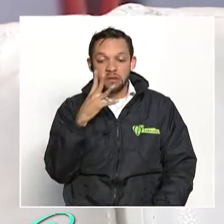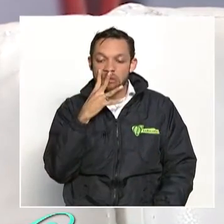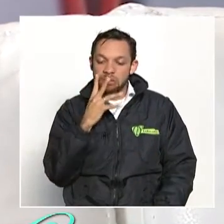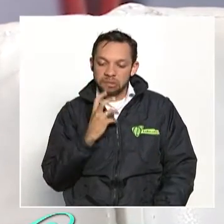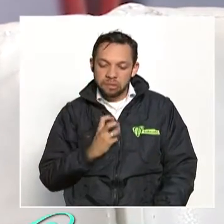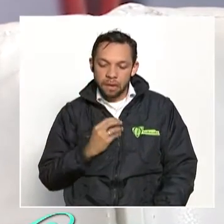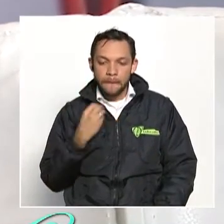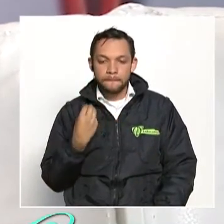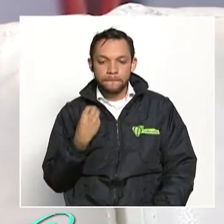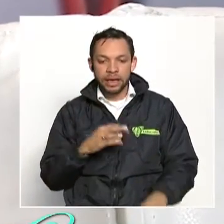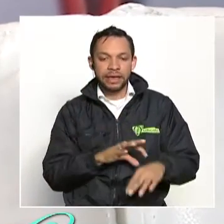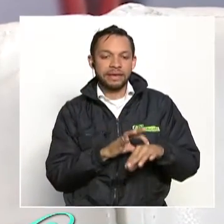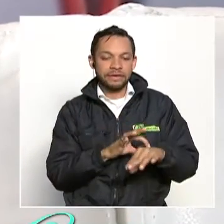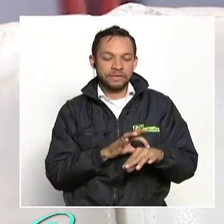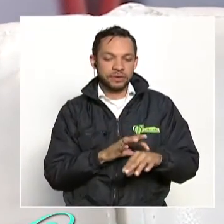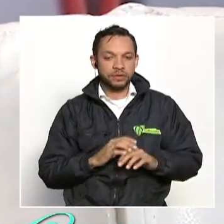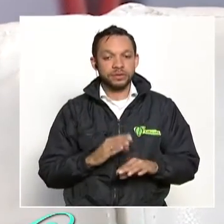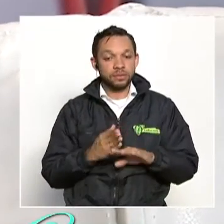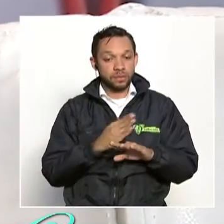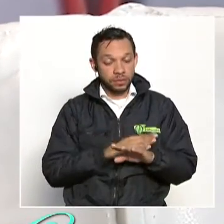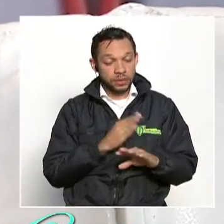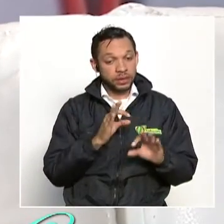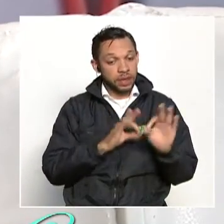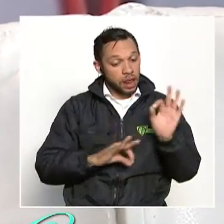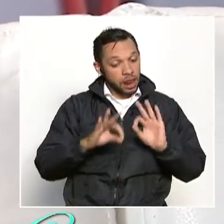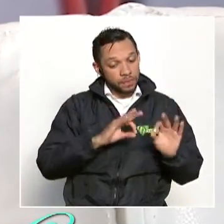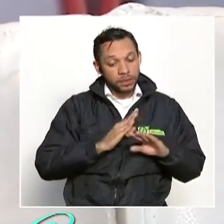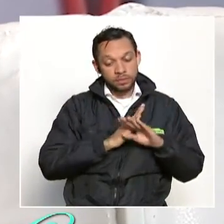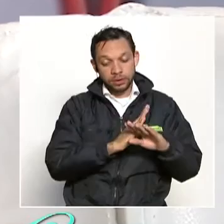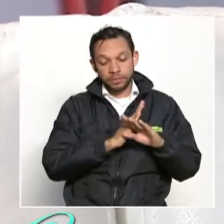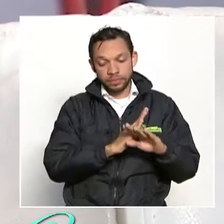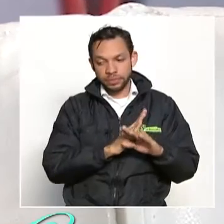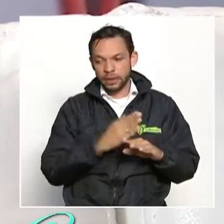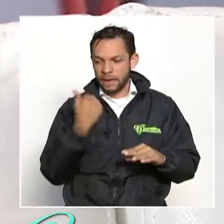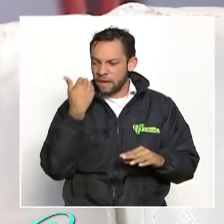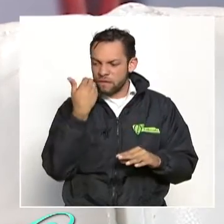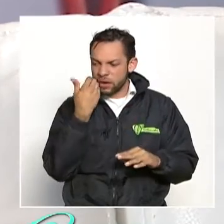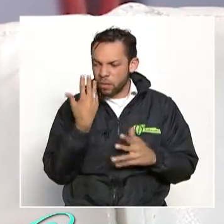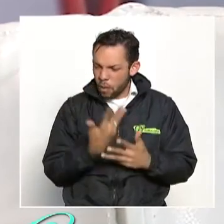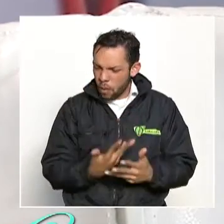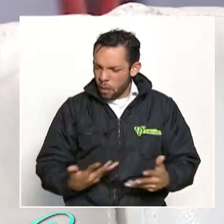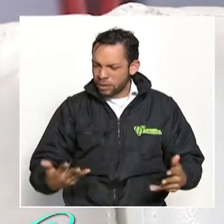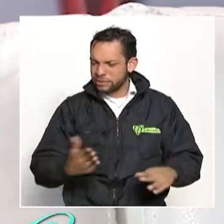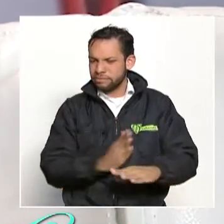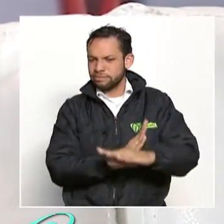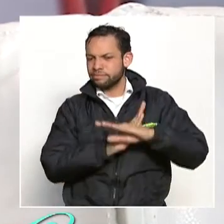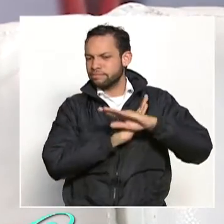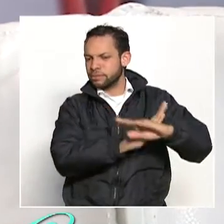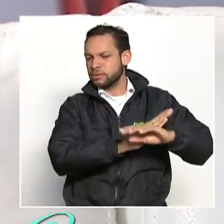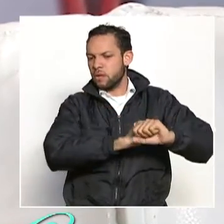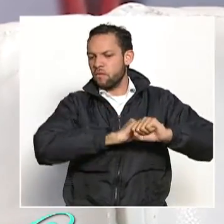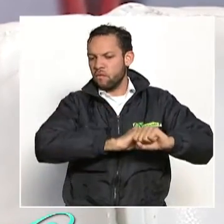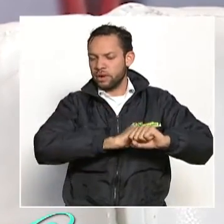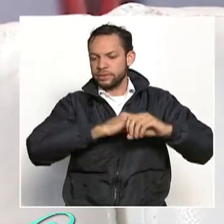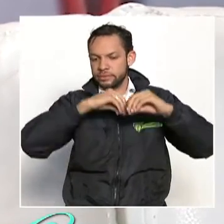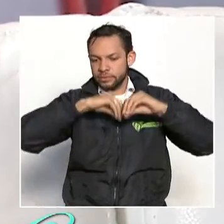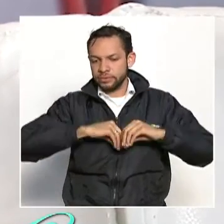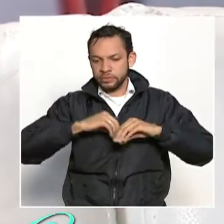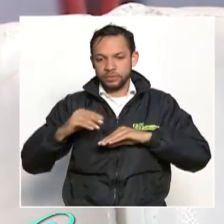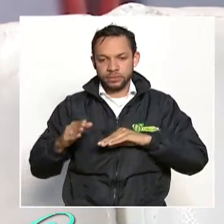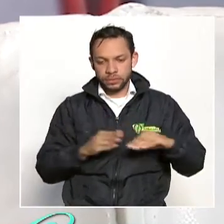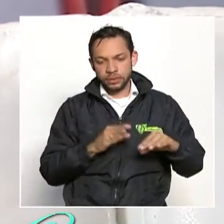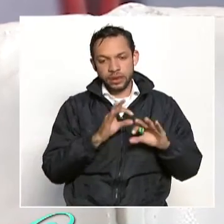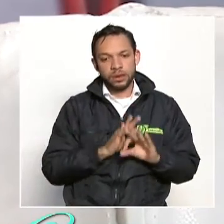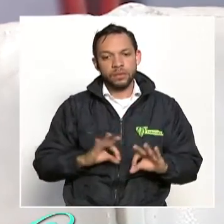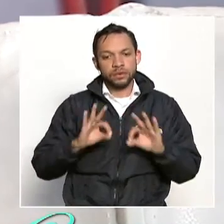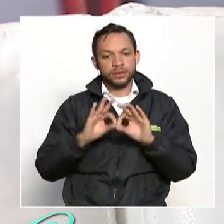personas cuando la enfermedad ya está manifiesta. Entonces lo importante es evitar esto, ¿cierto? Fundamentalmente lo que la persona,